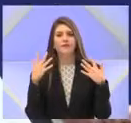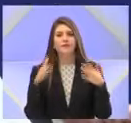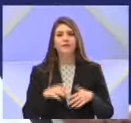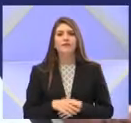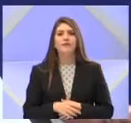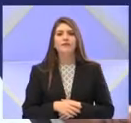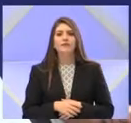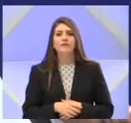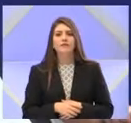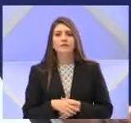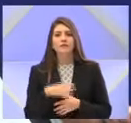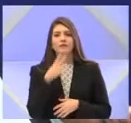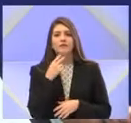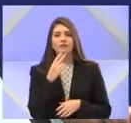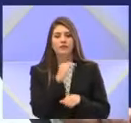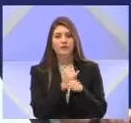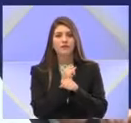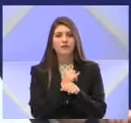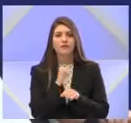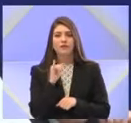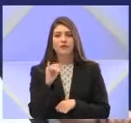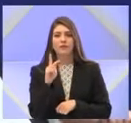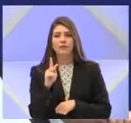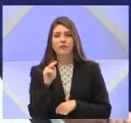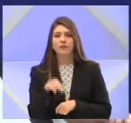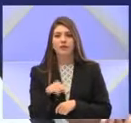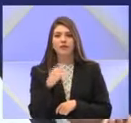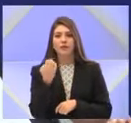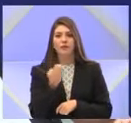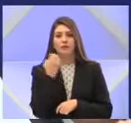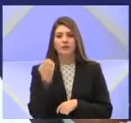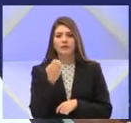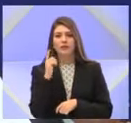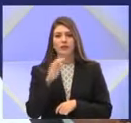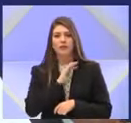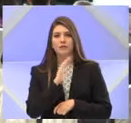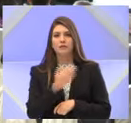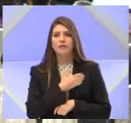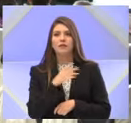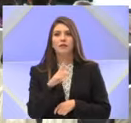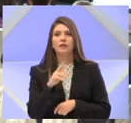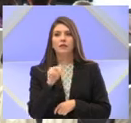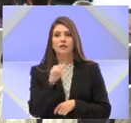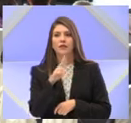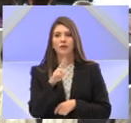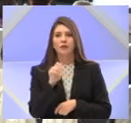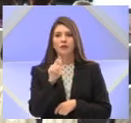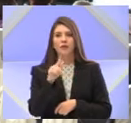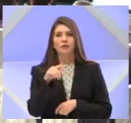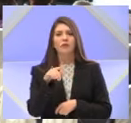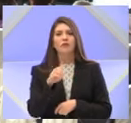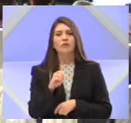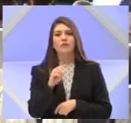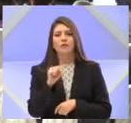investigador de la universidad politécnica de madrid ramón martínez rodríguez osorio